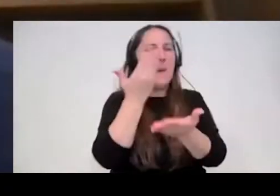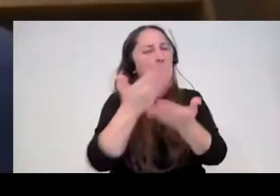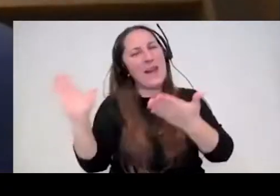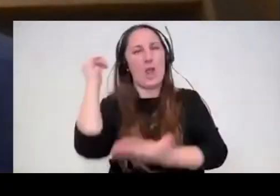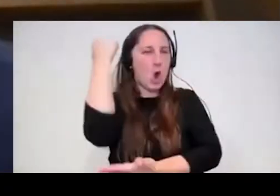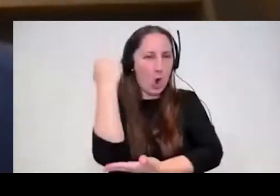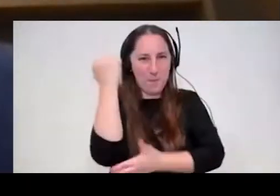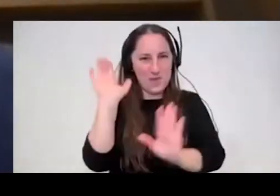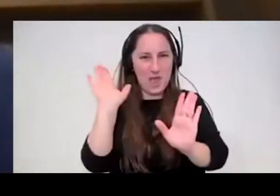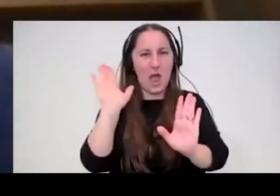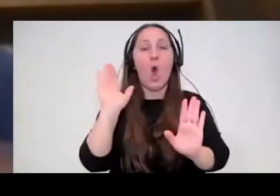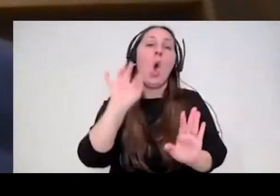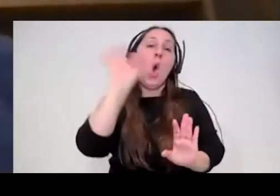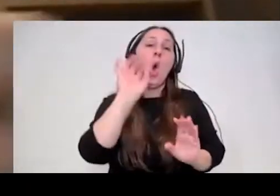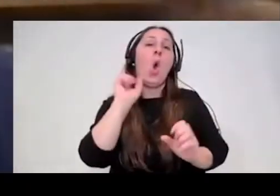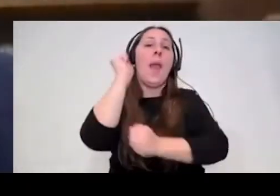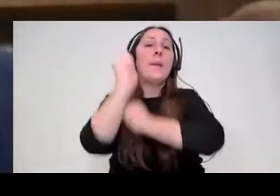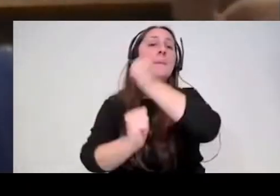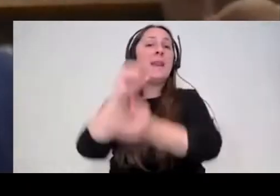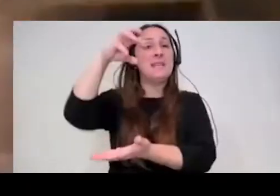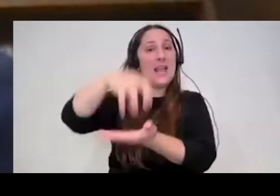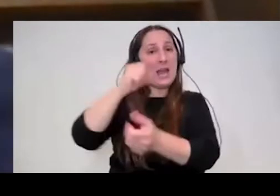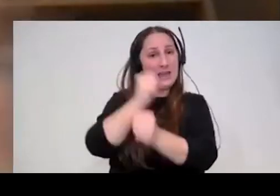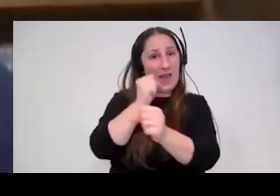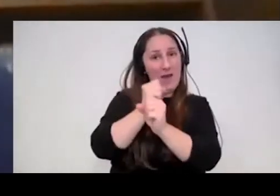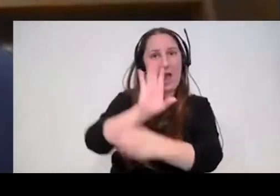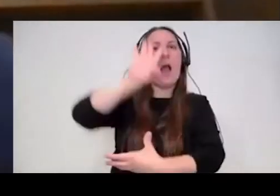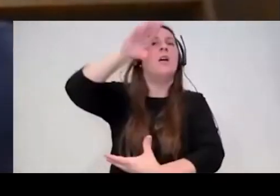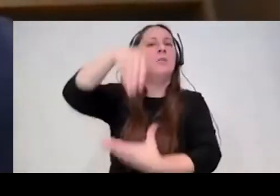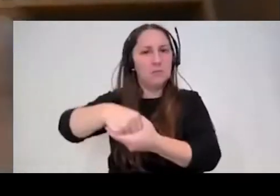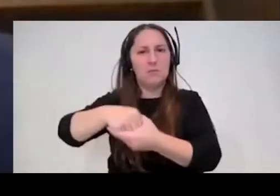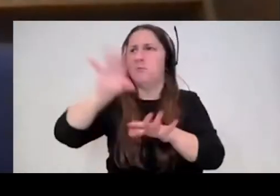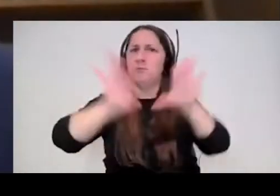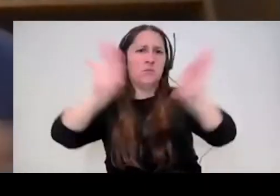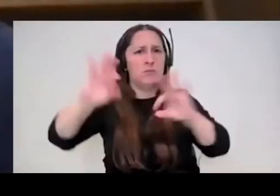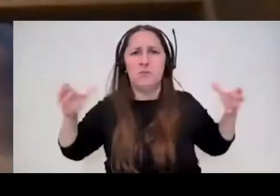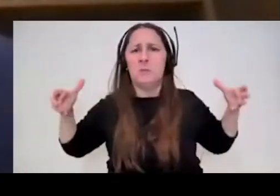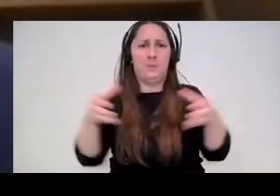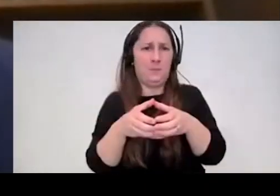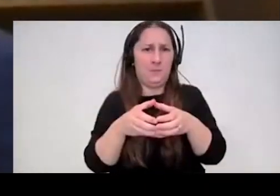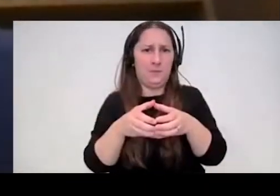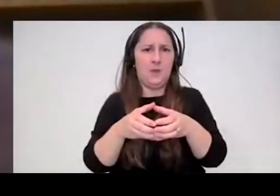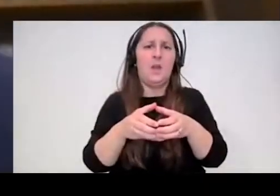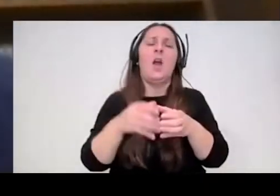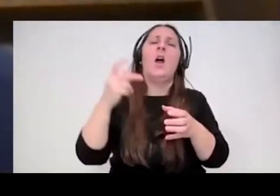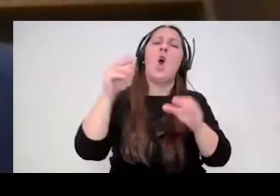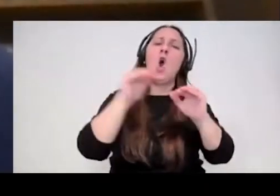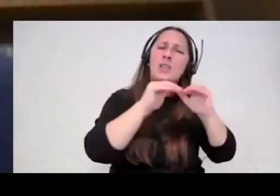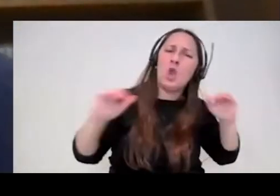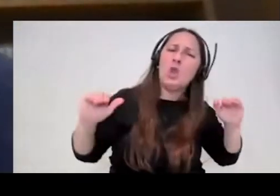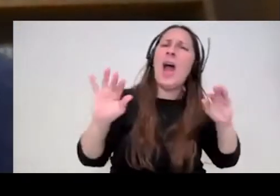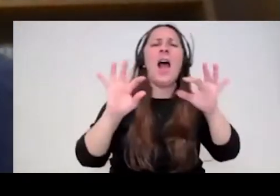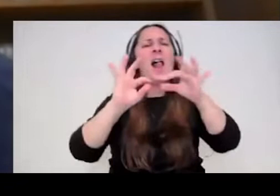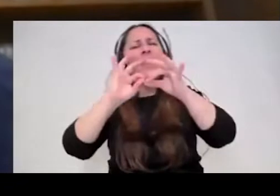donde se pudieran desempeñar. Es un corte horizontal. O sea, esto no tiene nada que ver que son más horizontales, más democráticos, no tiene nada que ver con